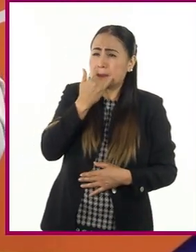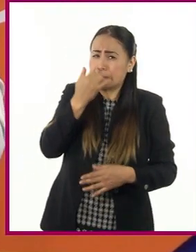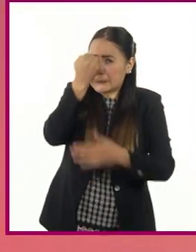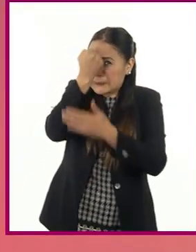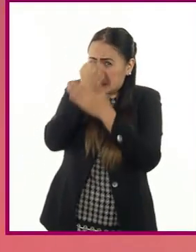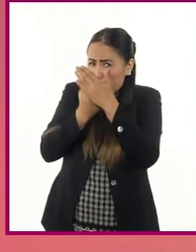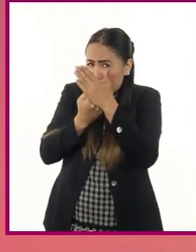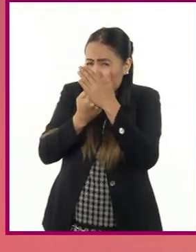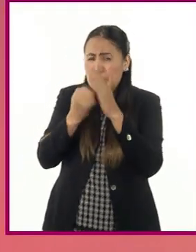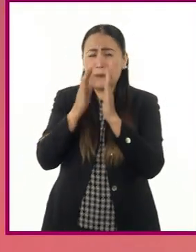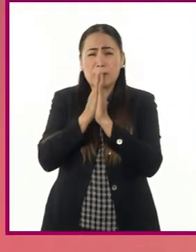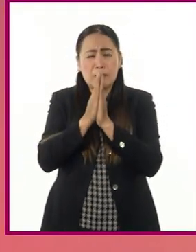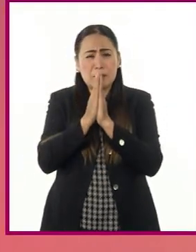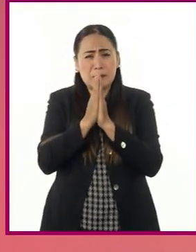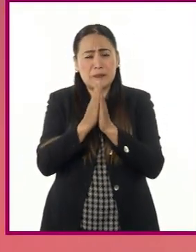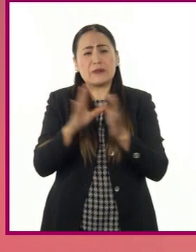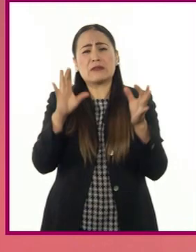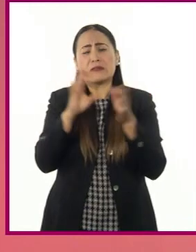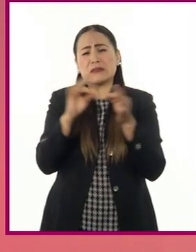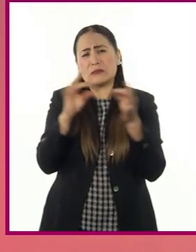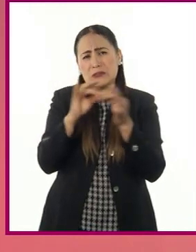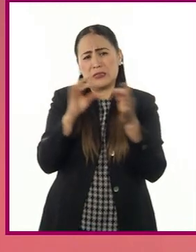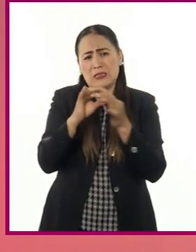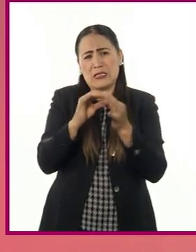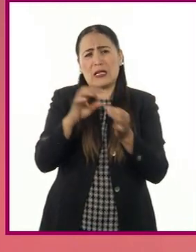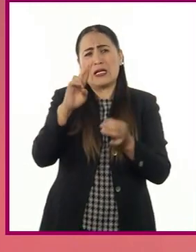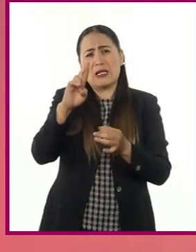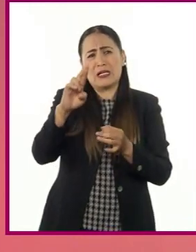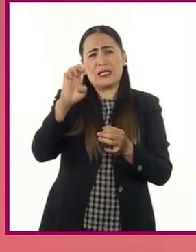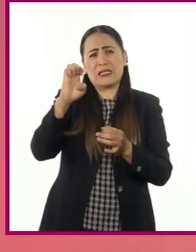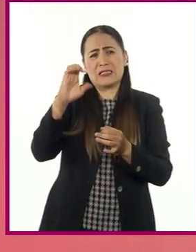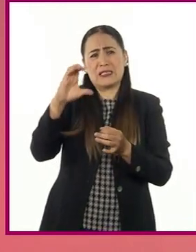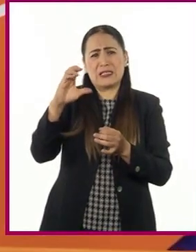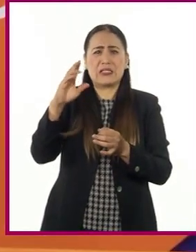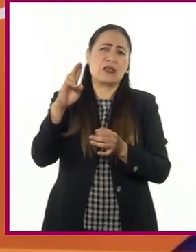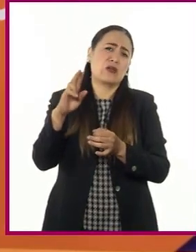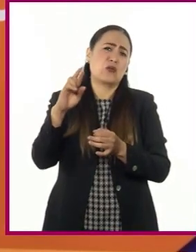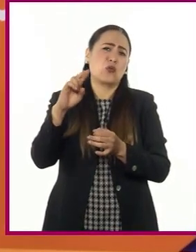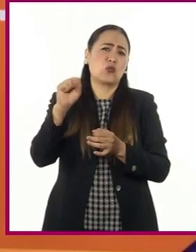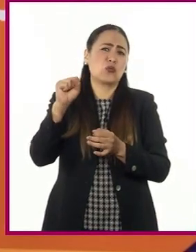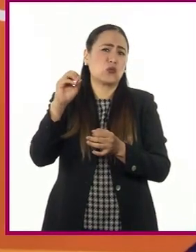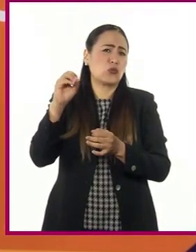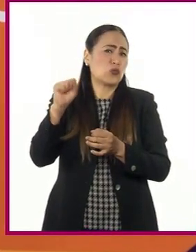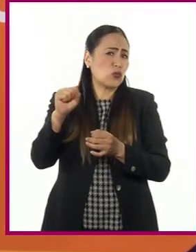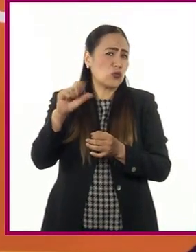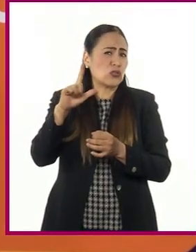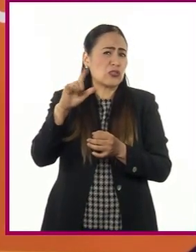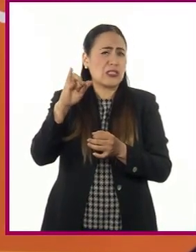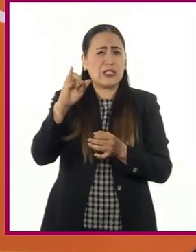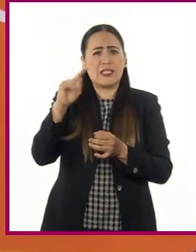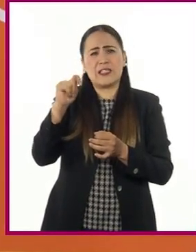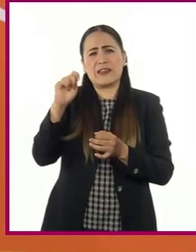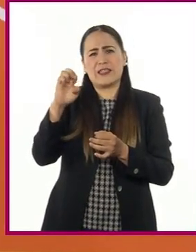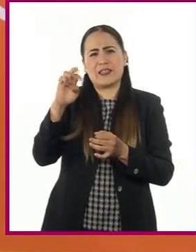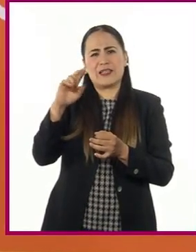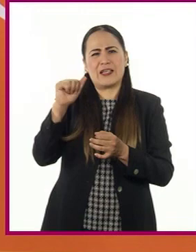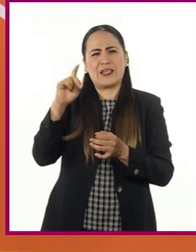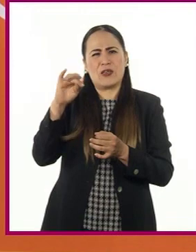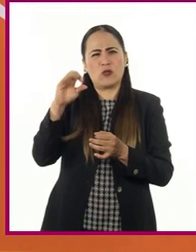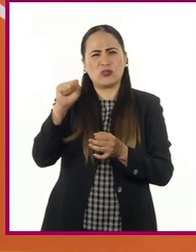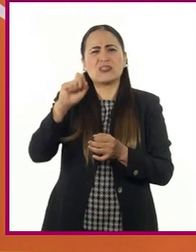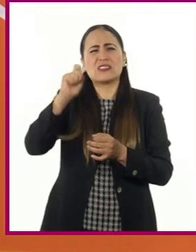¿podría explicarme a qué se refiere cuando habla de recursos literarios? No te preocupes. Para eso estamos